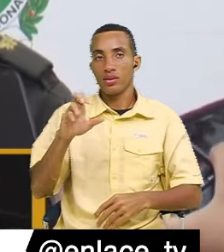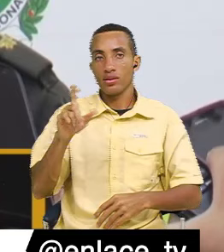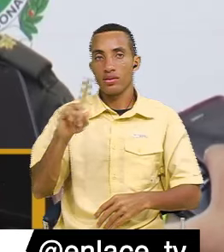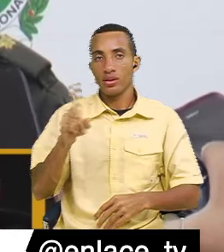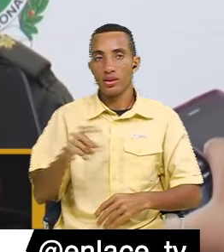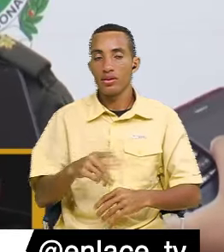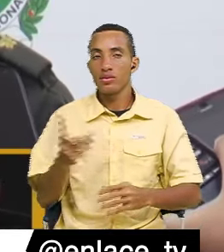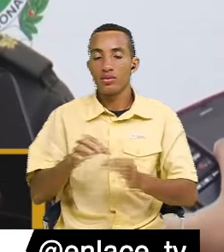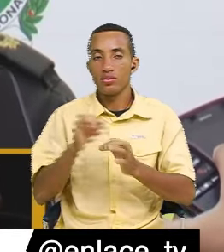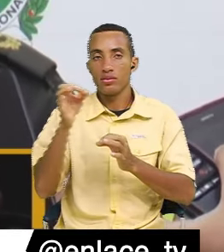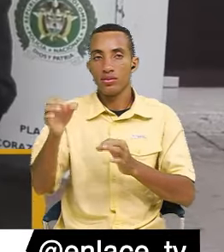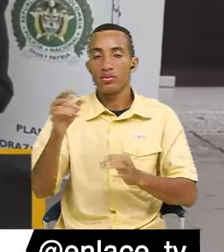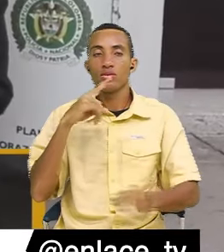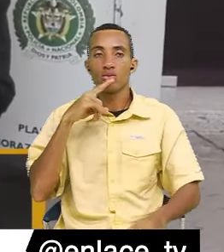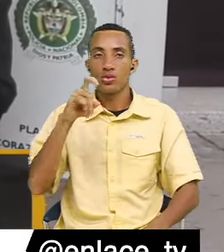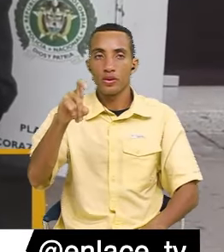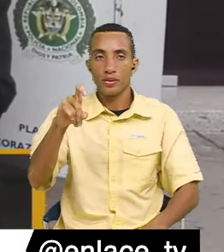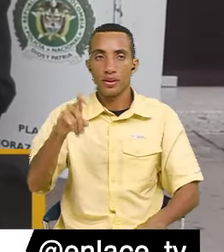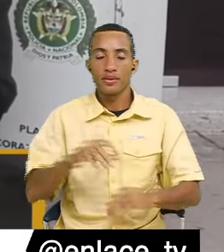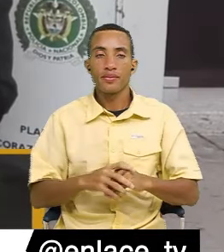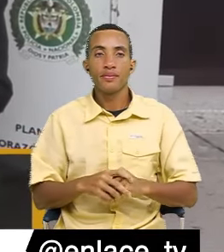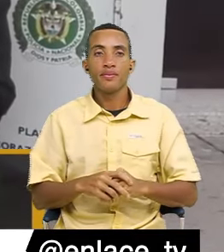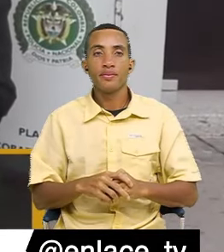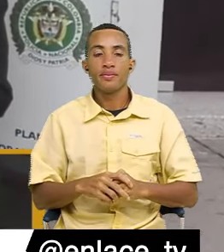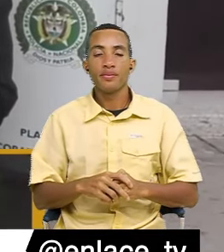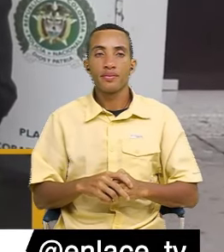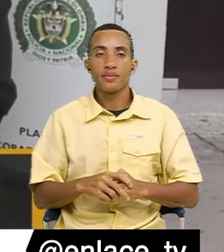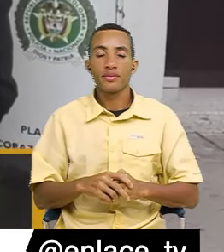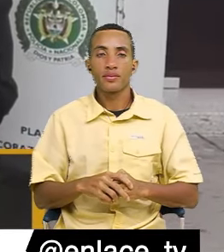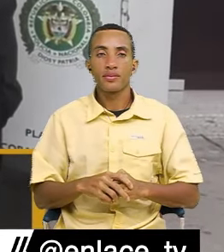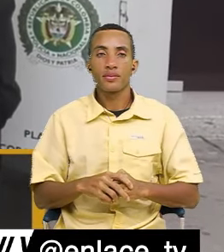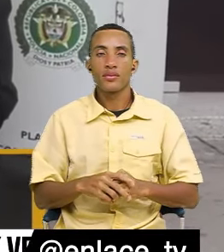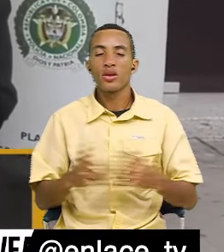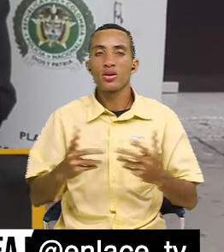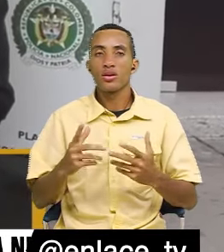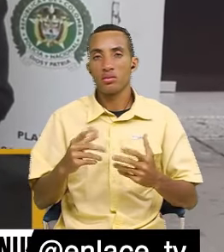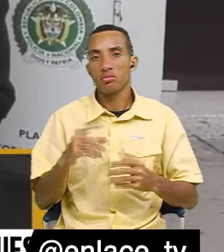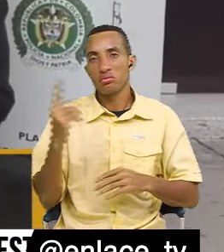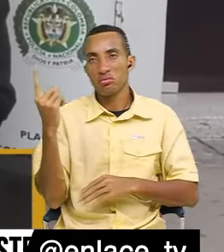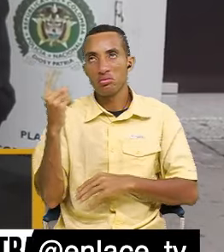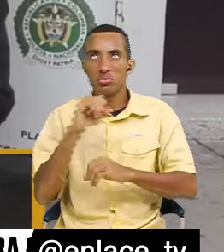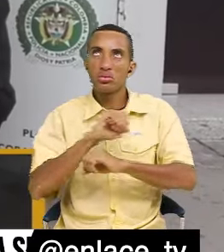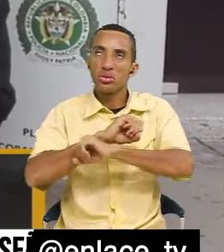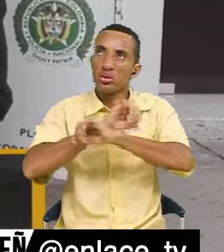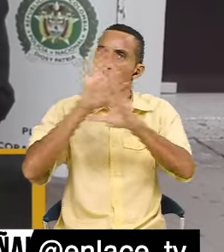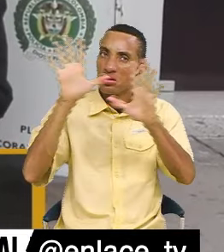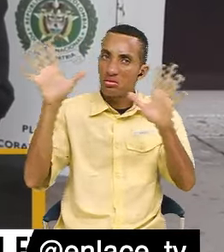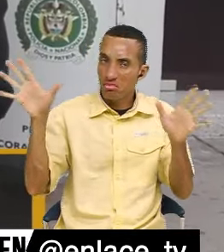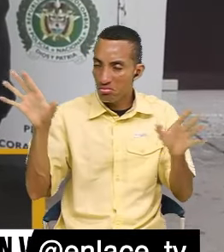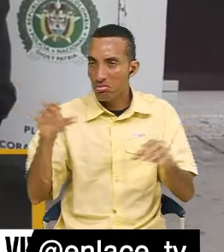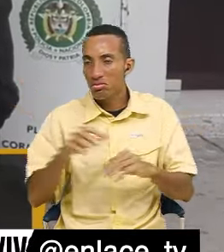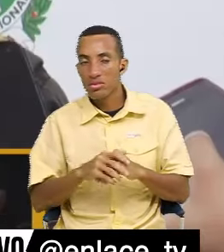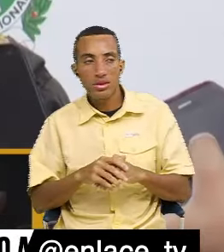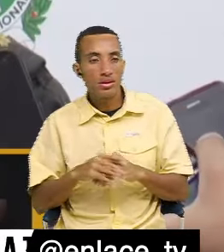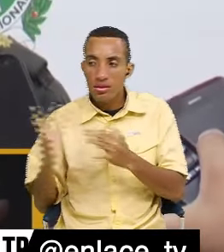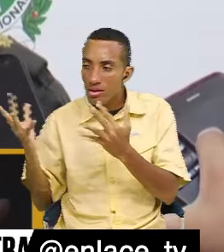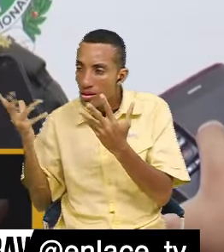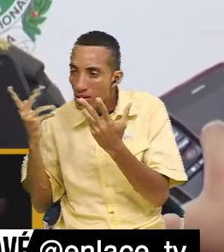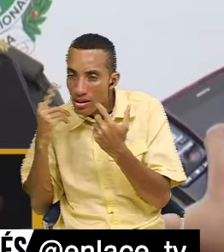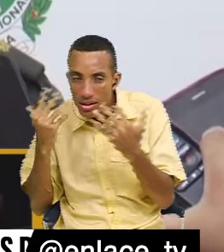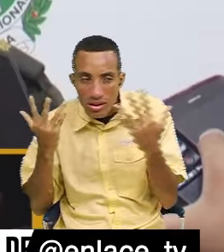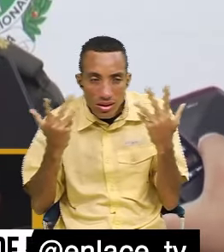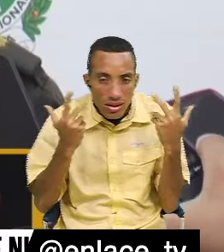Bucaramanga. Se realizó pues durante el día, estábamos trabajando algunas informaciones y esperando pues